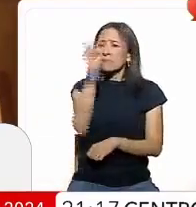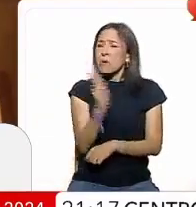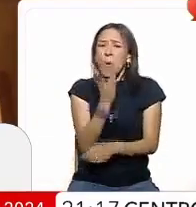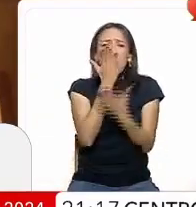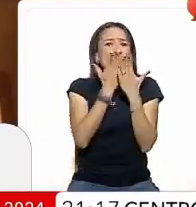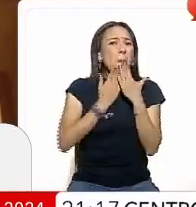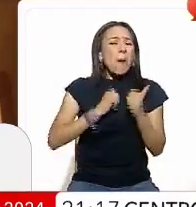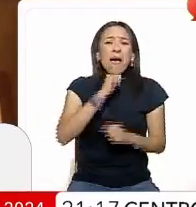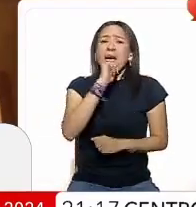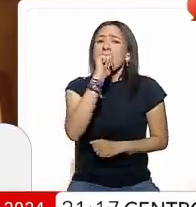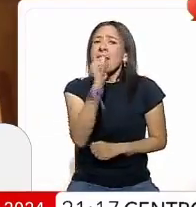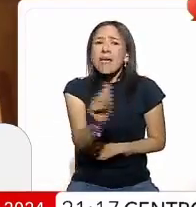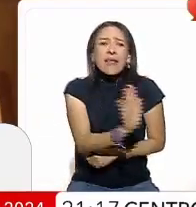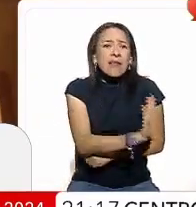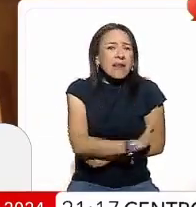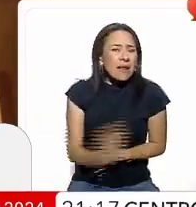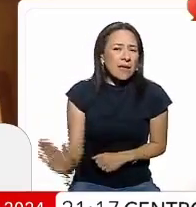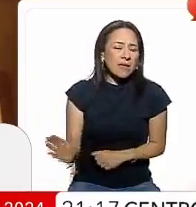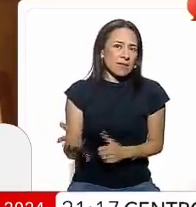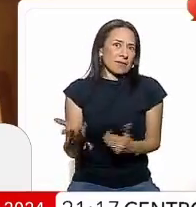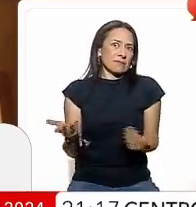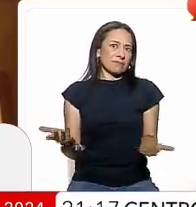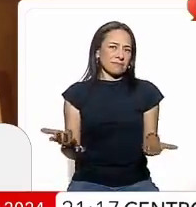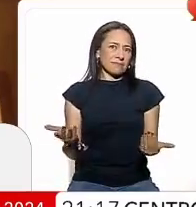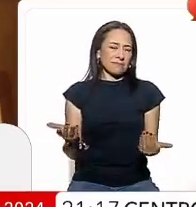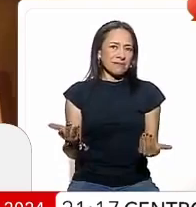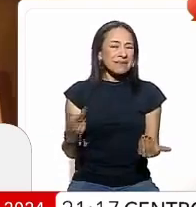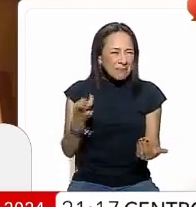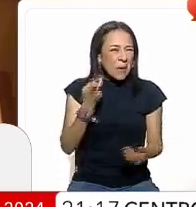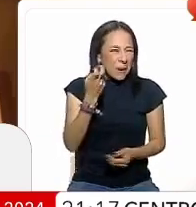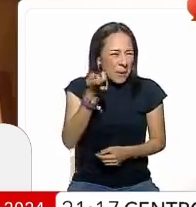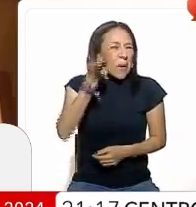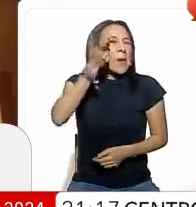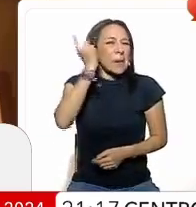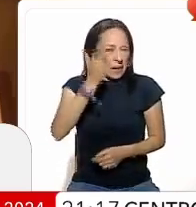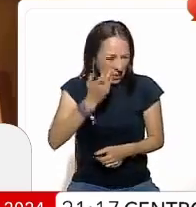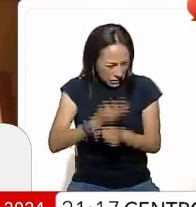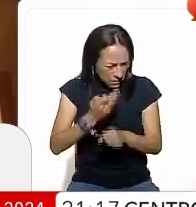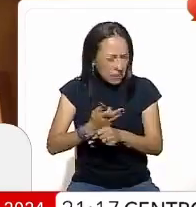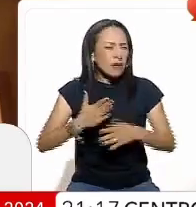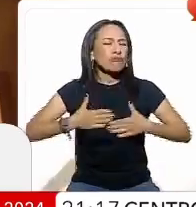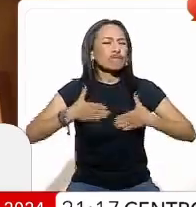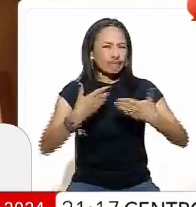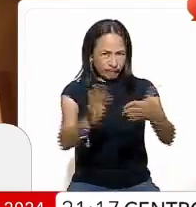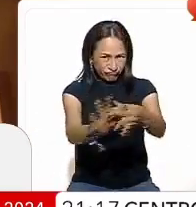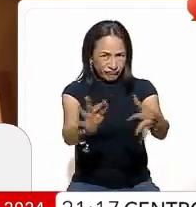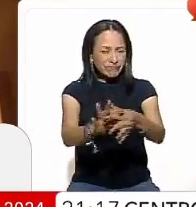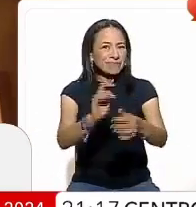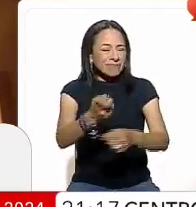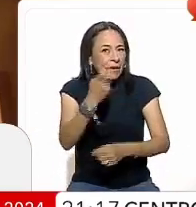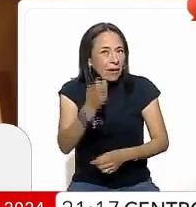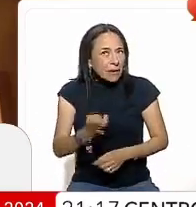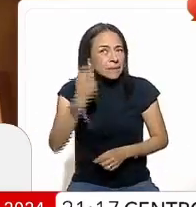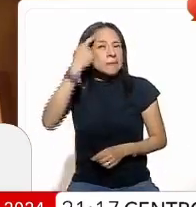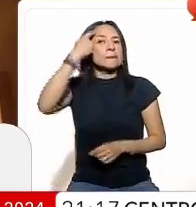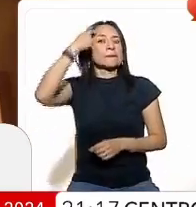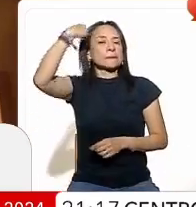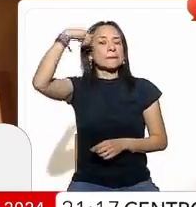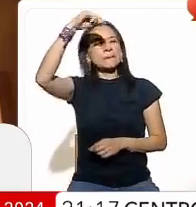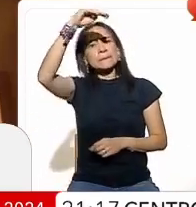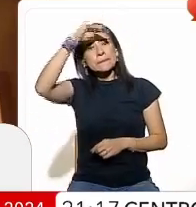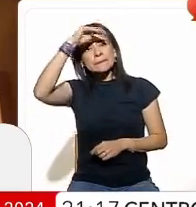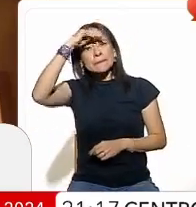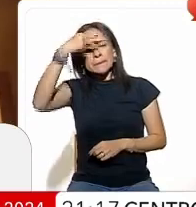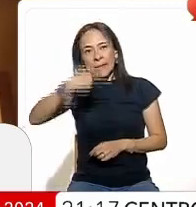yo espero que esto sirva de reflexión para todos en México. Nunca más,